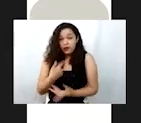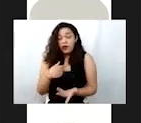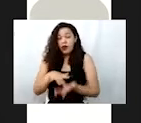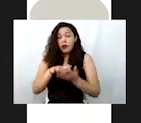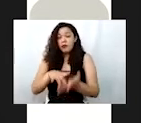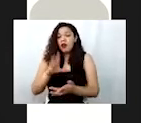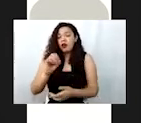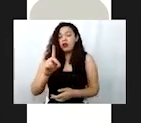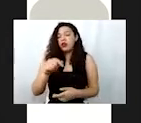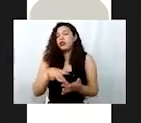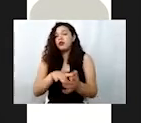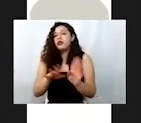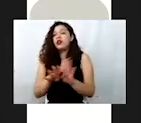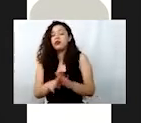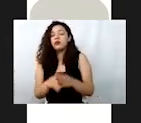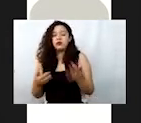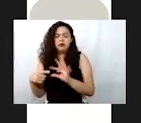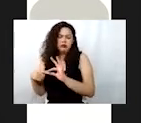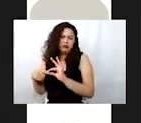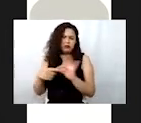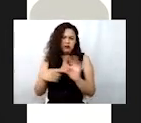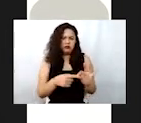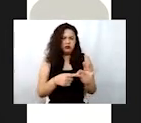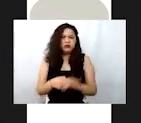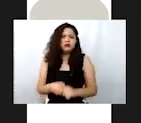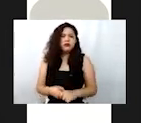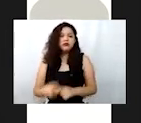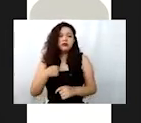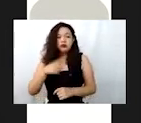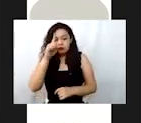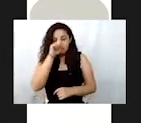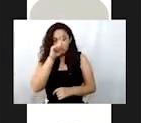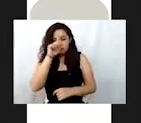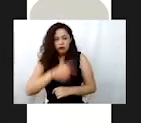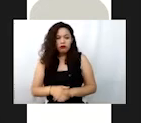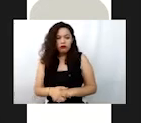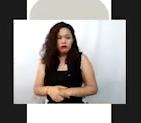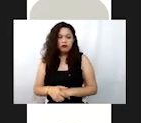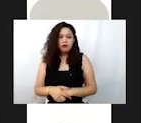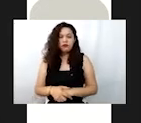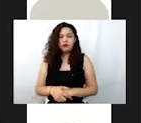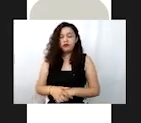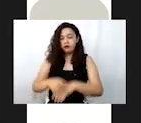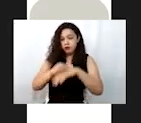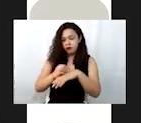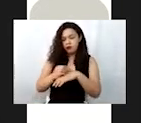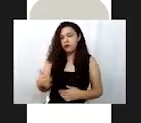los ODS, esta guía de verdad también se las recomiendo, ¿no? Consuma menos carne y pescado, ya que se usan más recursos